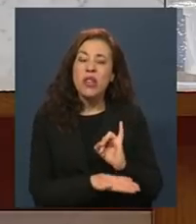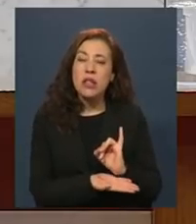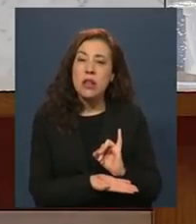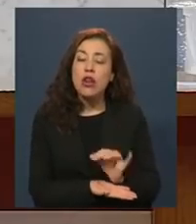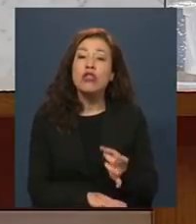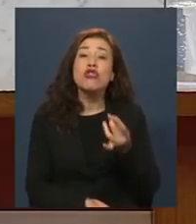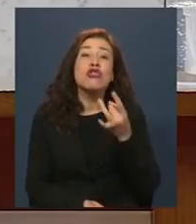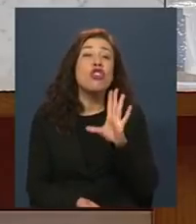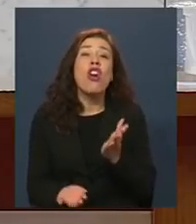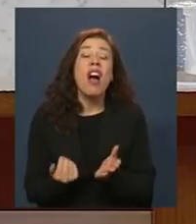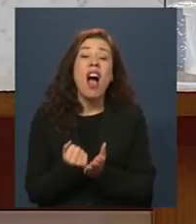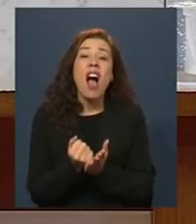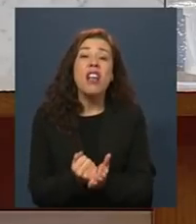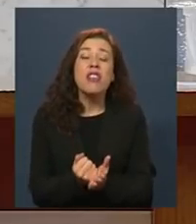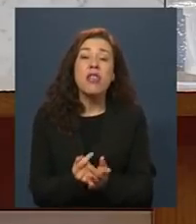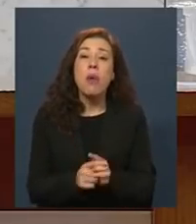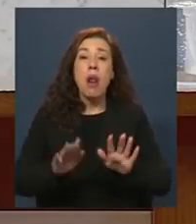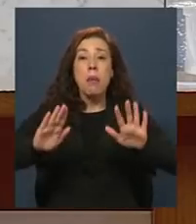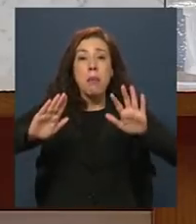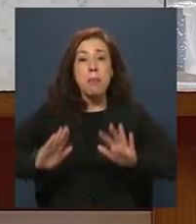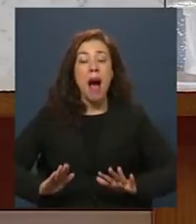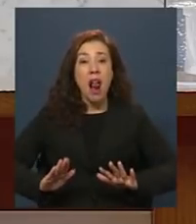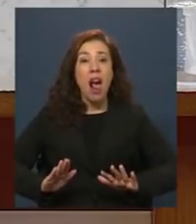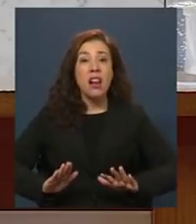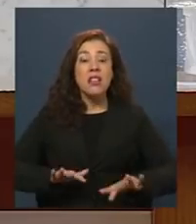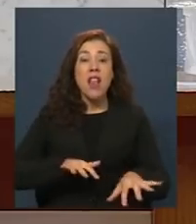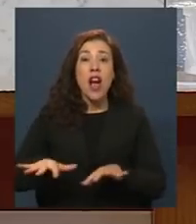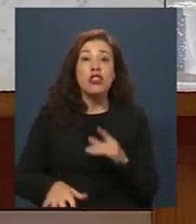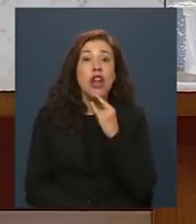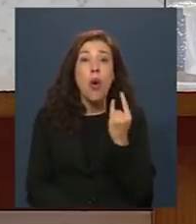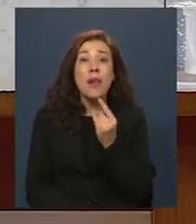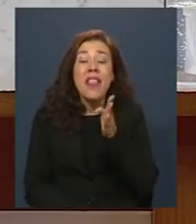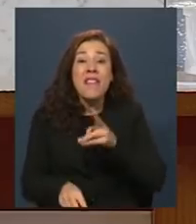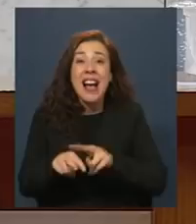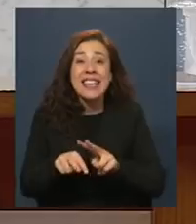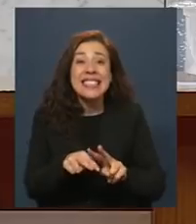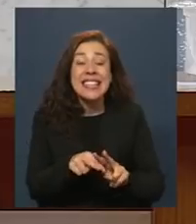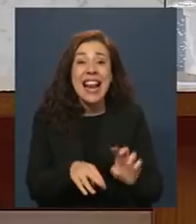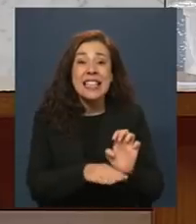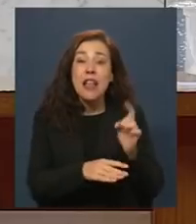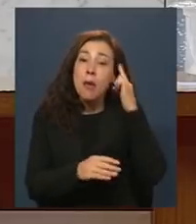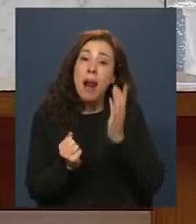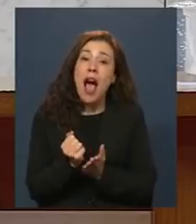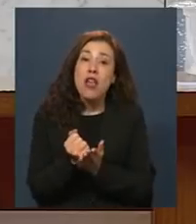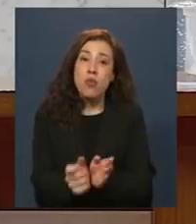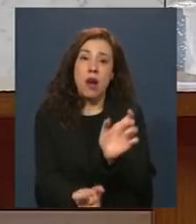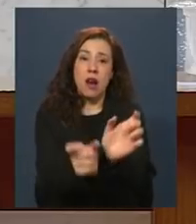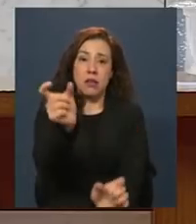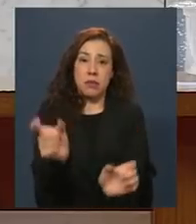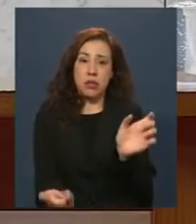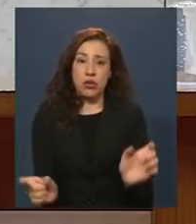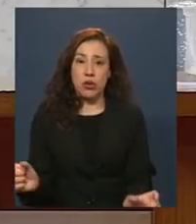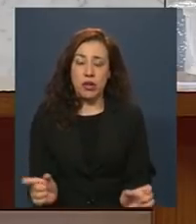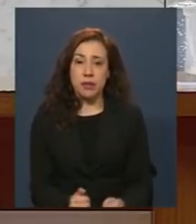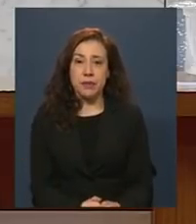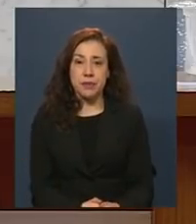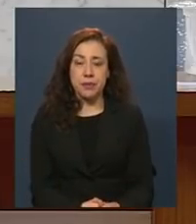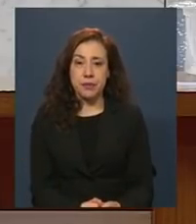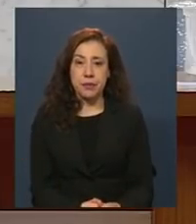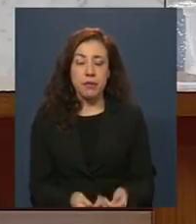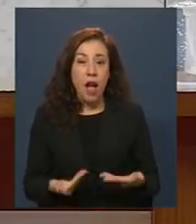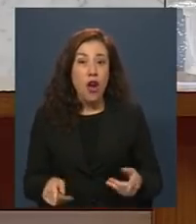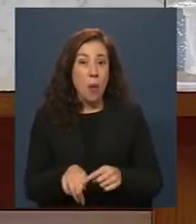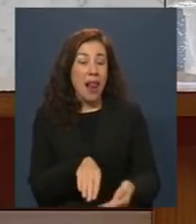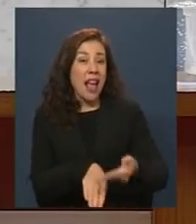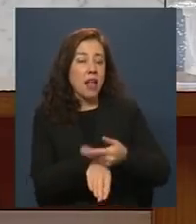solo contribuye a la parálisis de la acción urgente del Estado en beneficio de las personas. Ahora, como